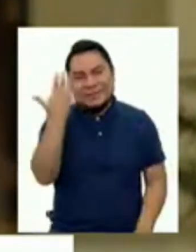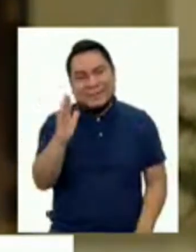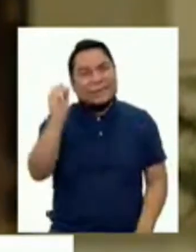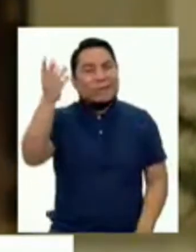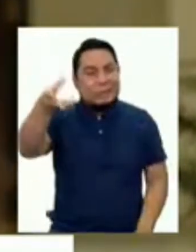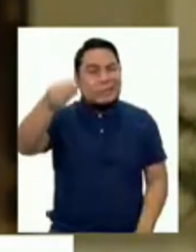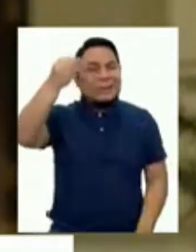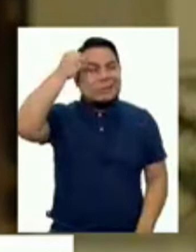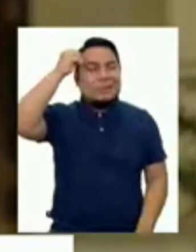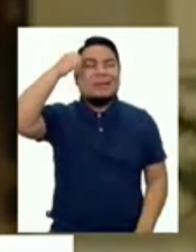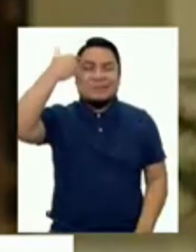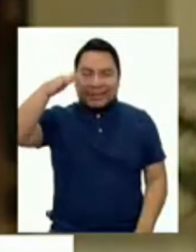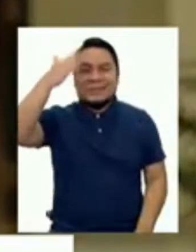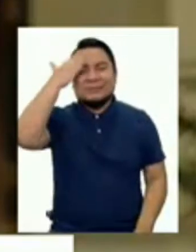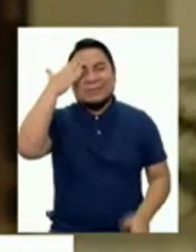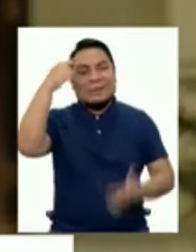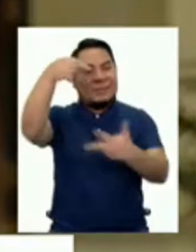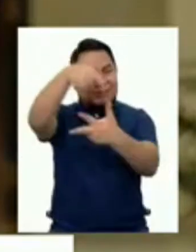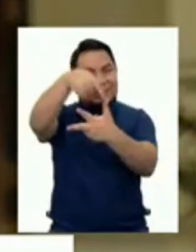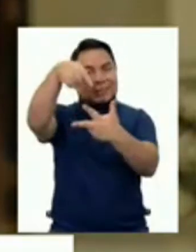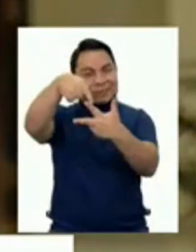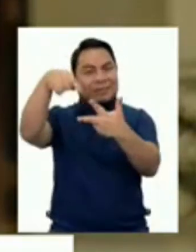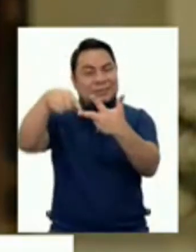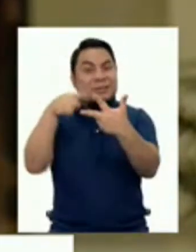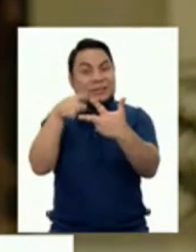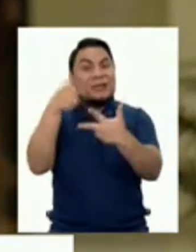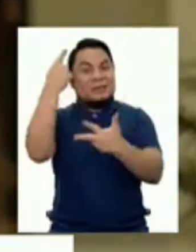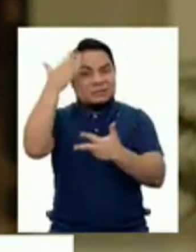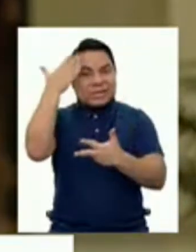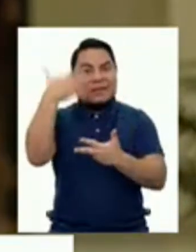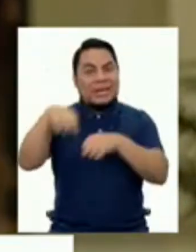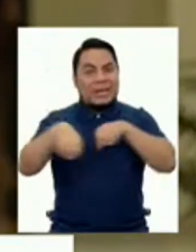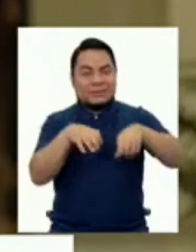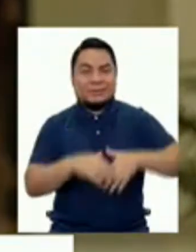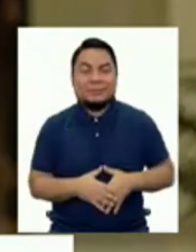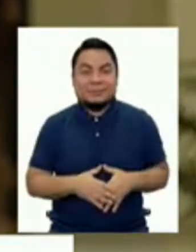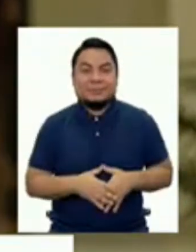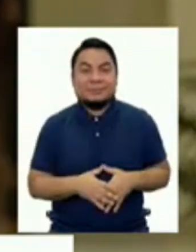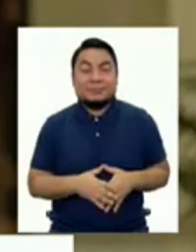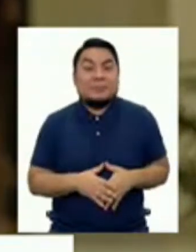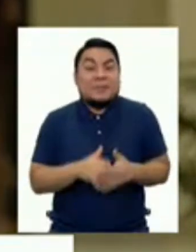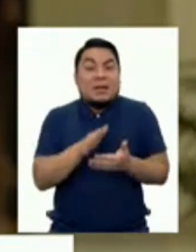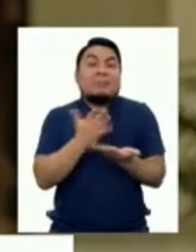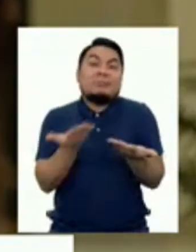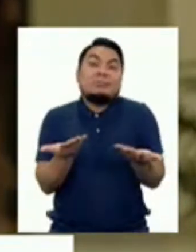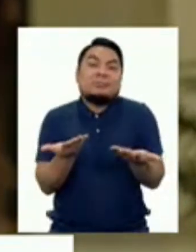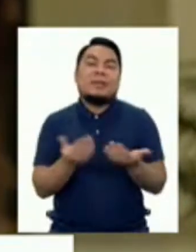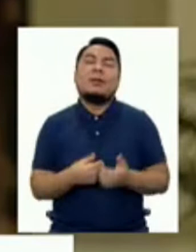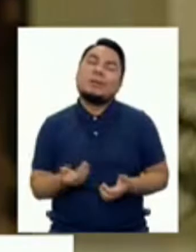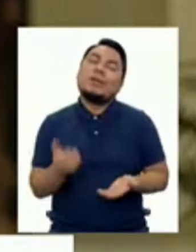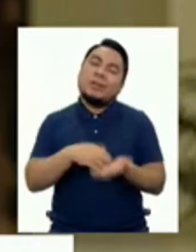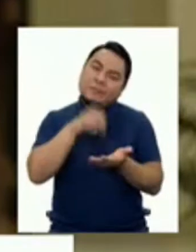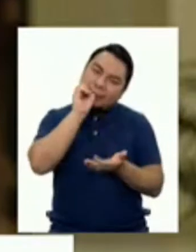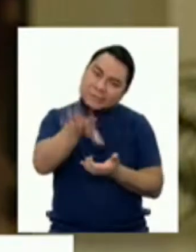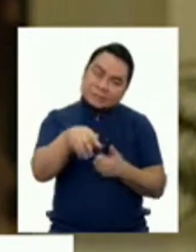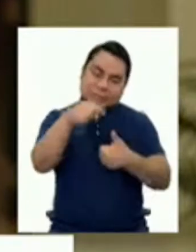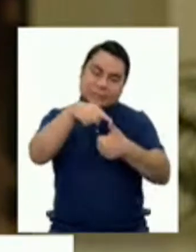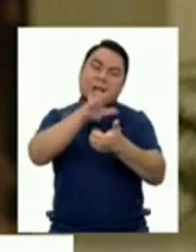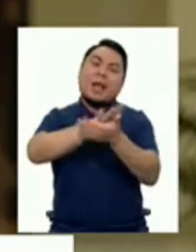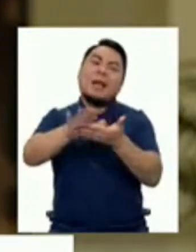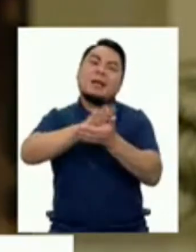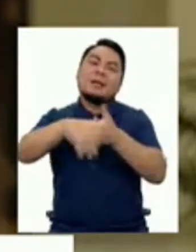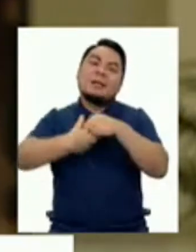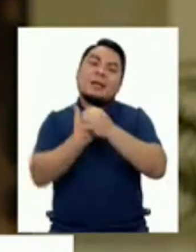tenemos interiorizado y que sabemos que hay que hacer. La higiene del lavado de manos permanente. Lo